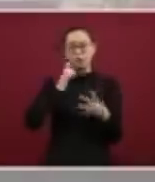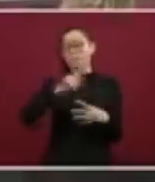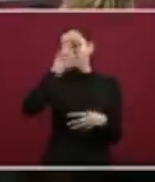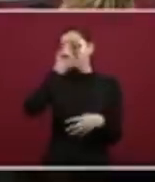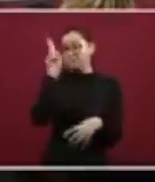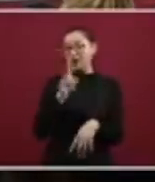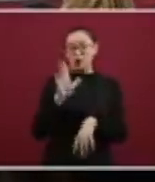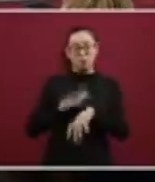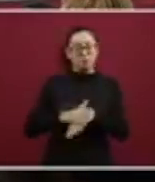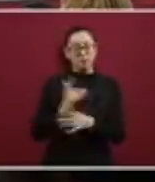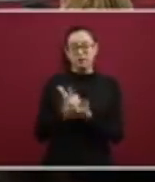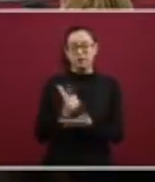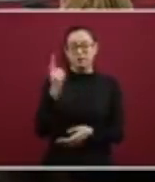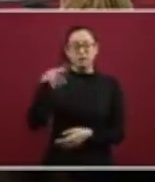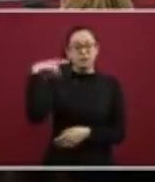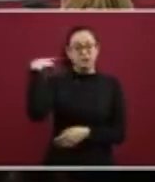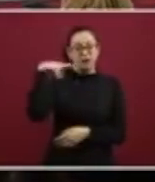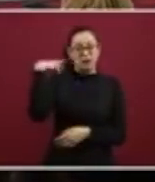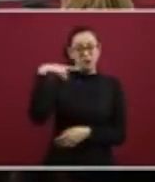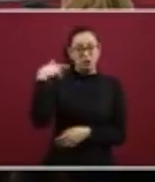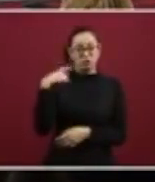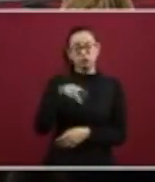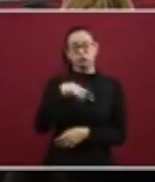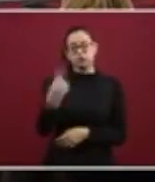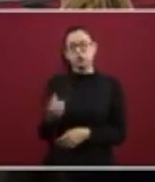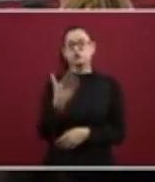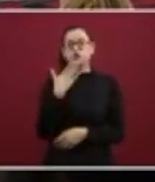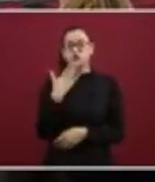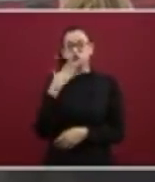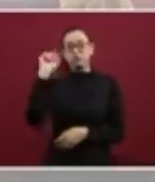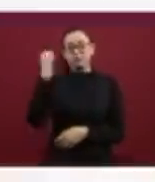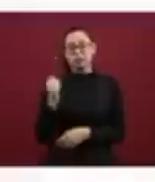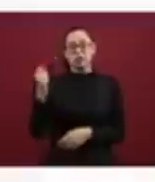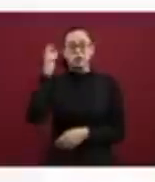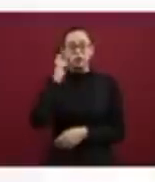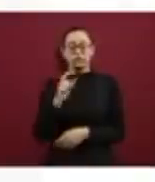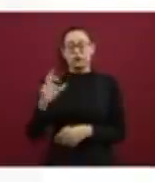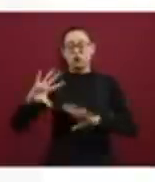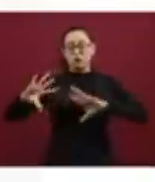76 fosas, pero con Sonora, Sinaloa y Guerrero representan el